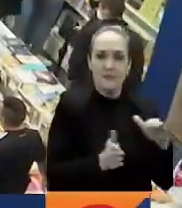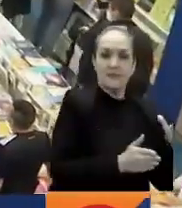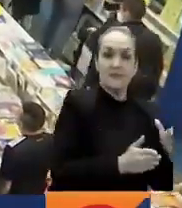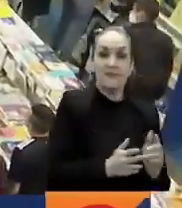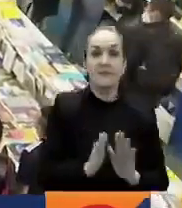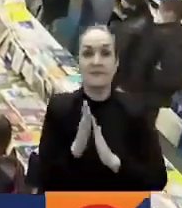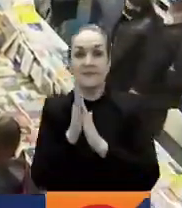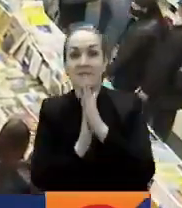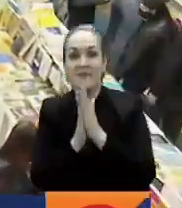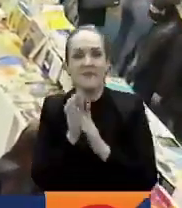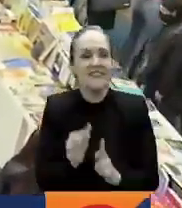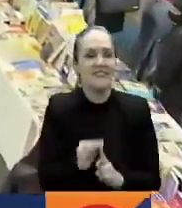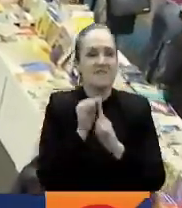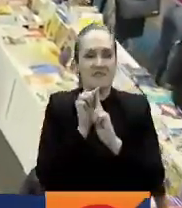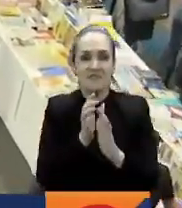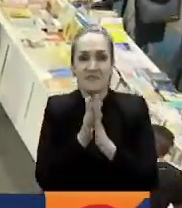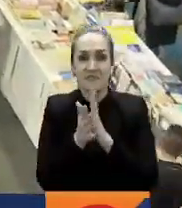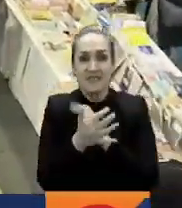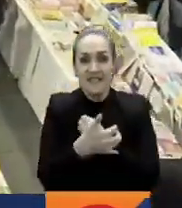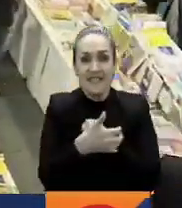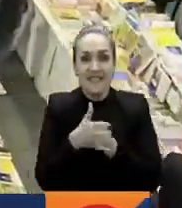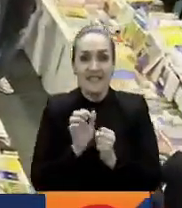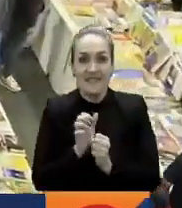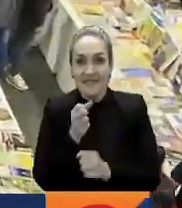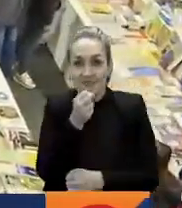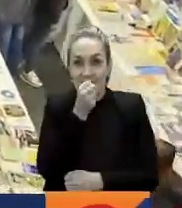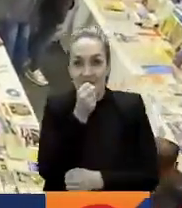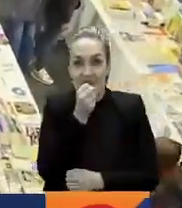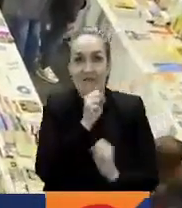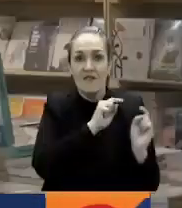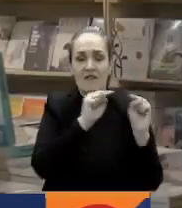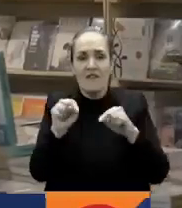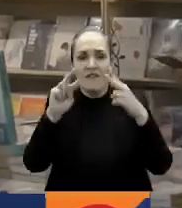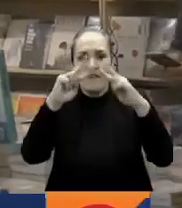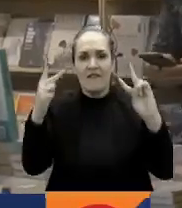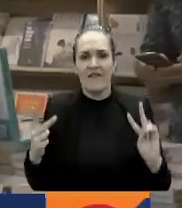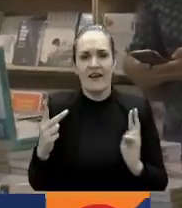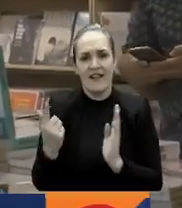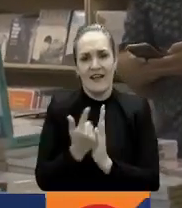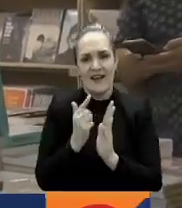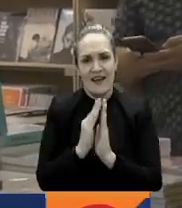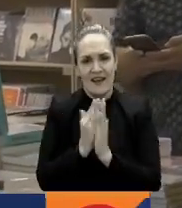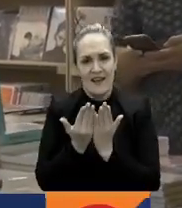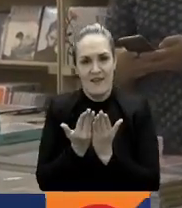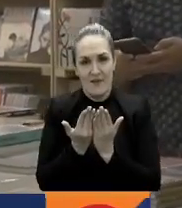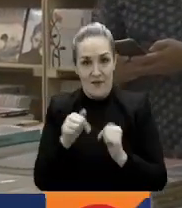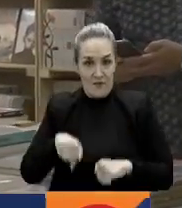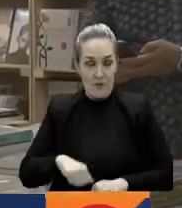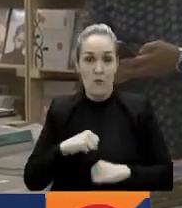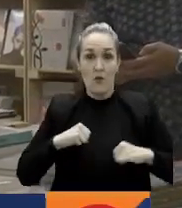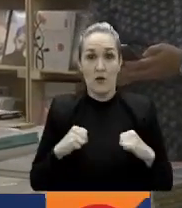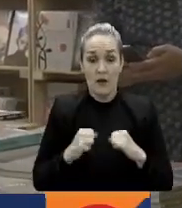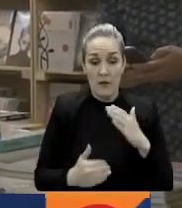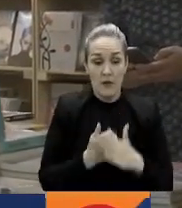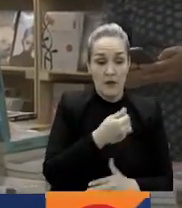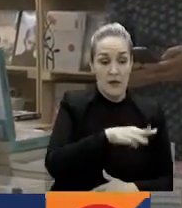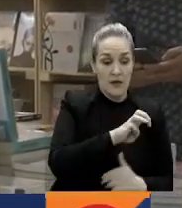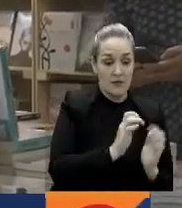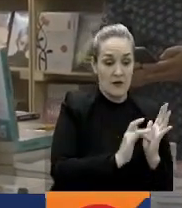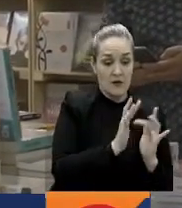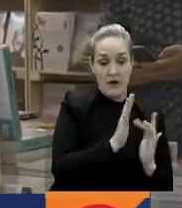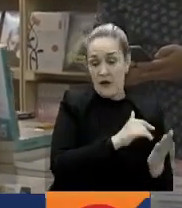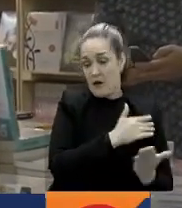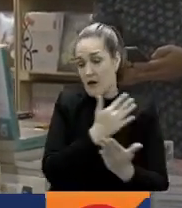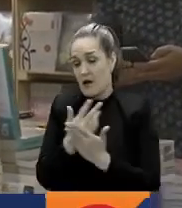Espere cubrimiento especial de RTVC Noticias a la Feria Internacional del Libro de Bogotá, que va del 18 de abril al 2 de